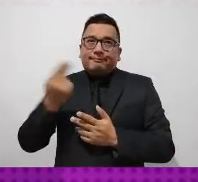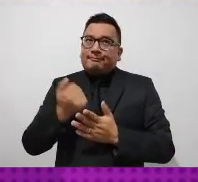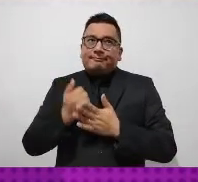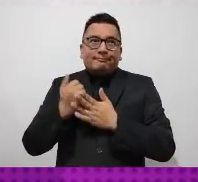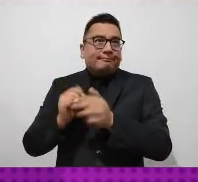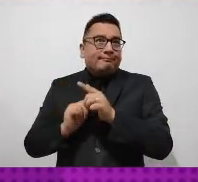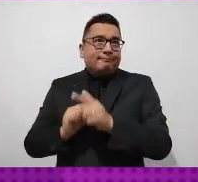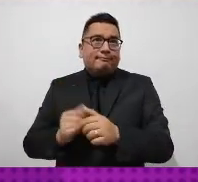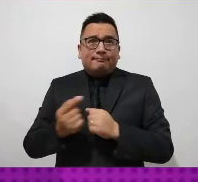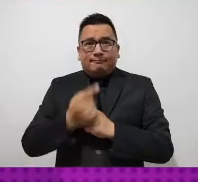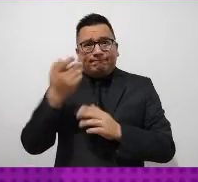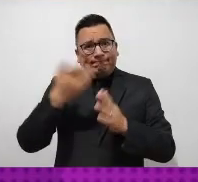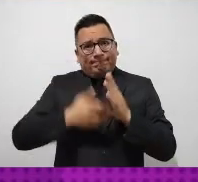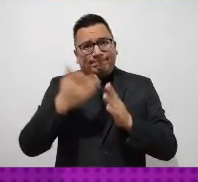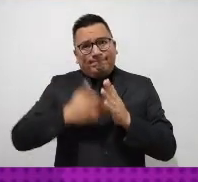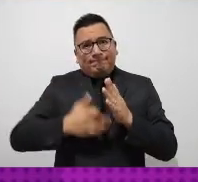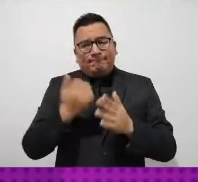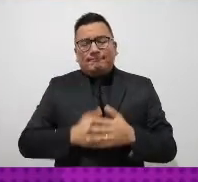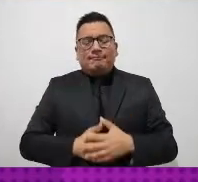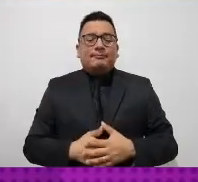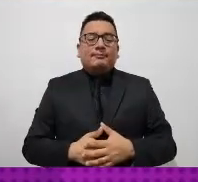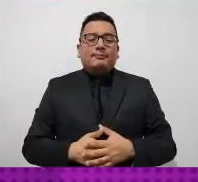falta mucho trabajo al respecto.